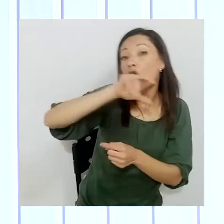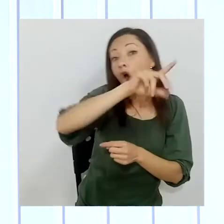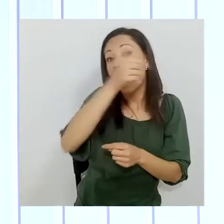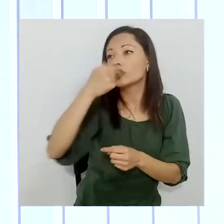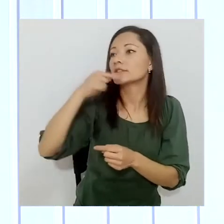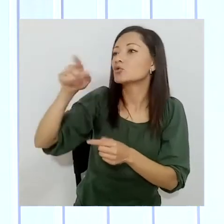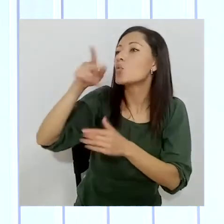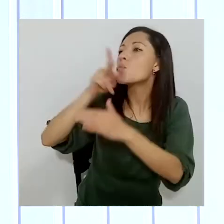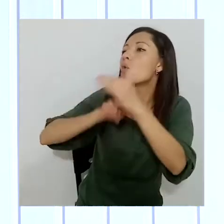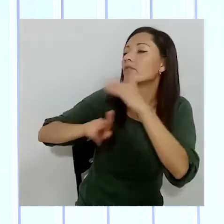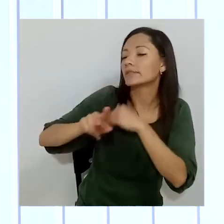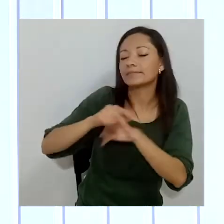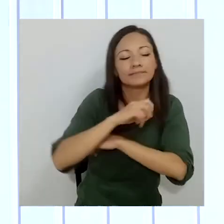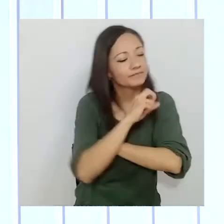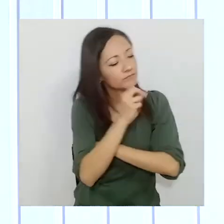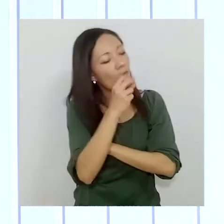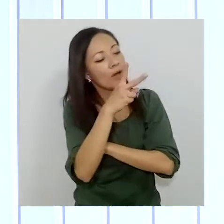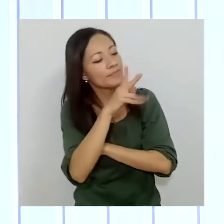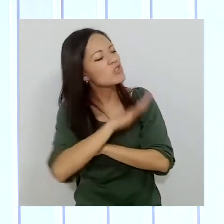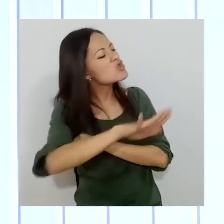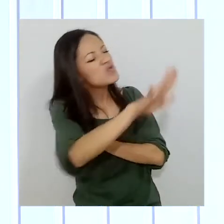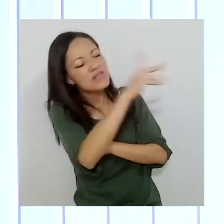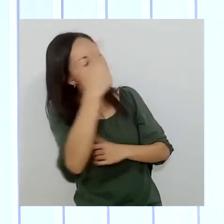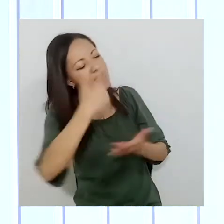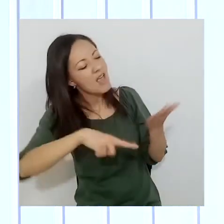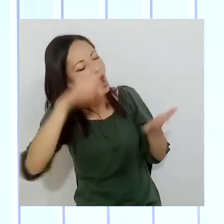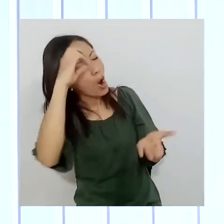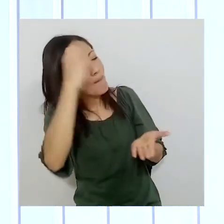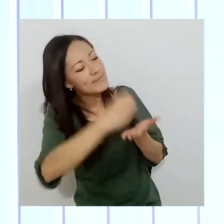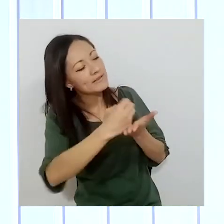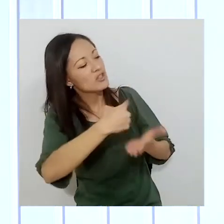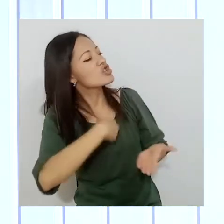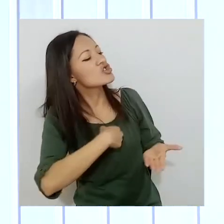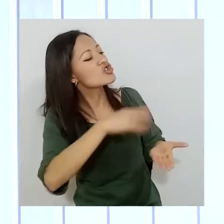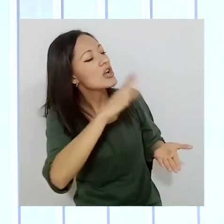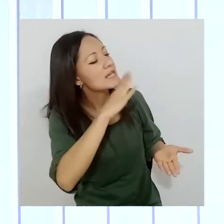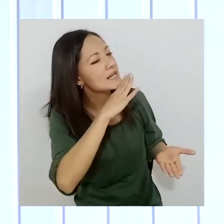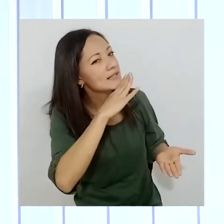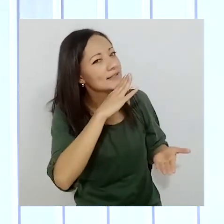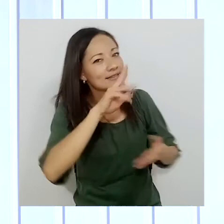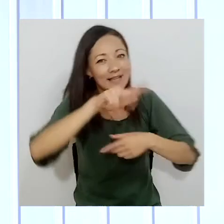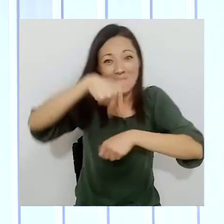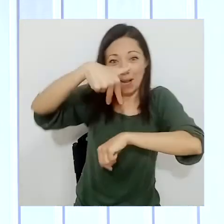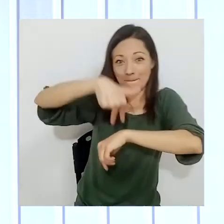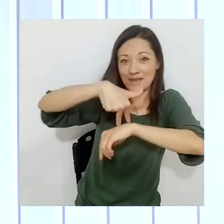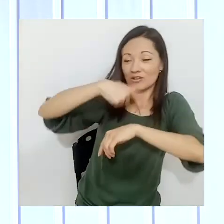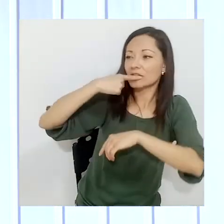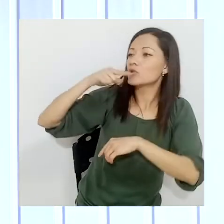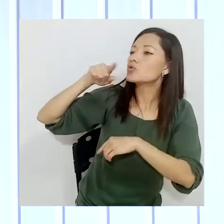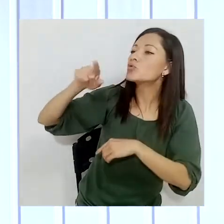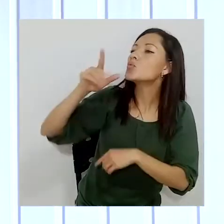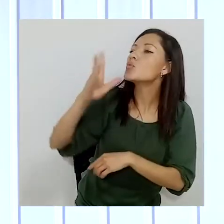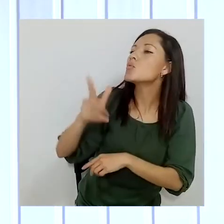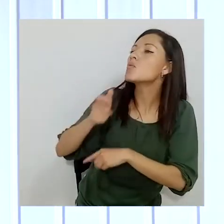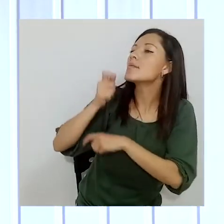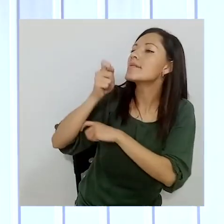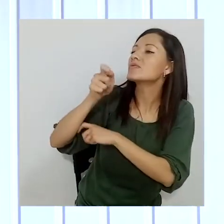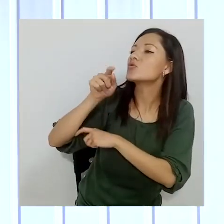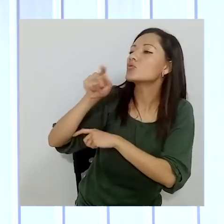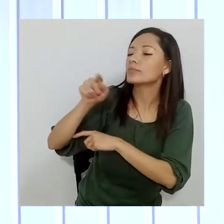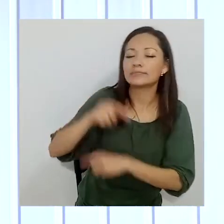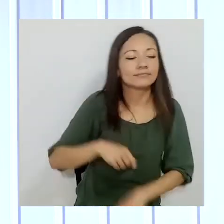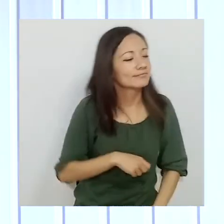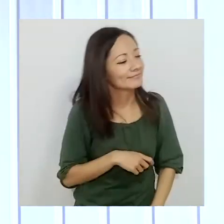quién decís que soy yo? Respondiendo Pedro le dijo: tú eres el Cristo. Pero él les mandó que no dijesen esto de él a